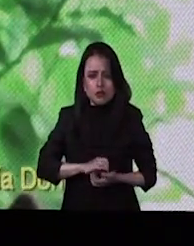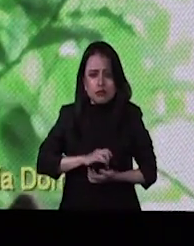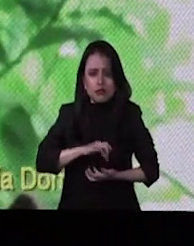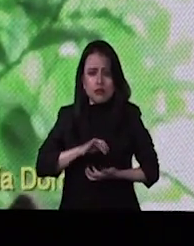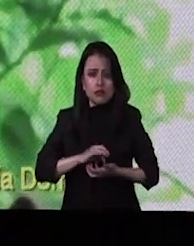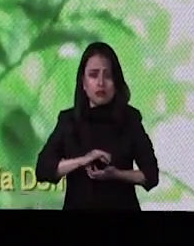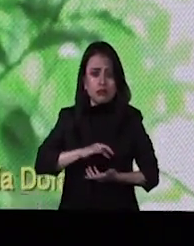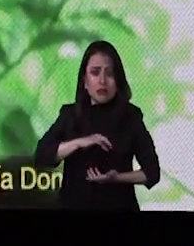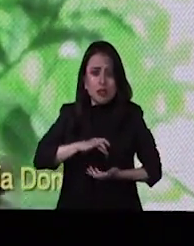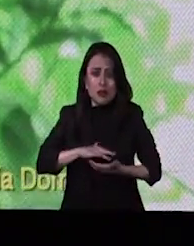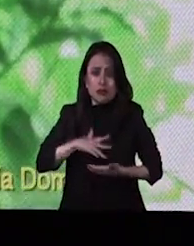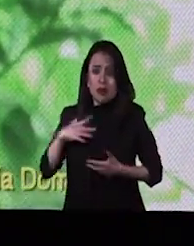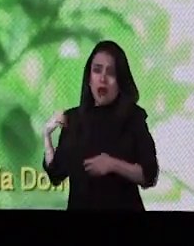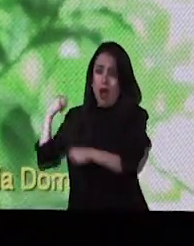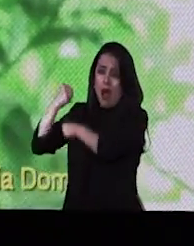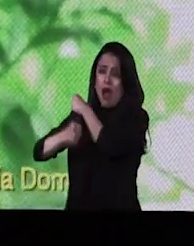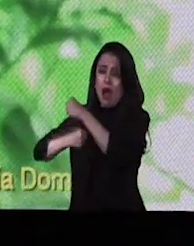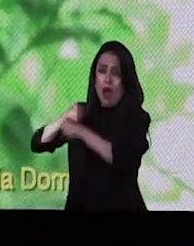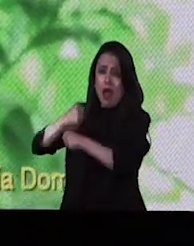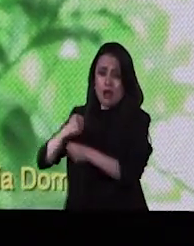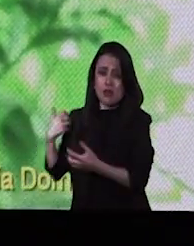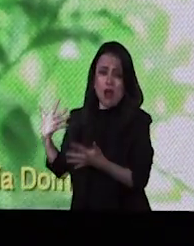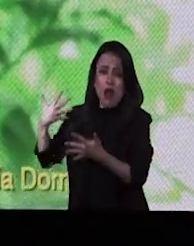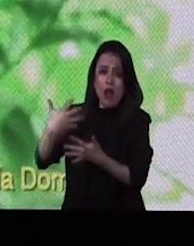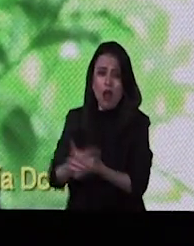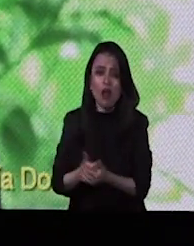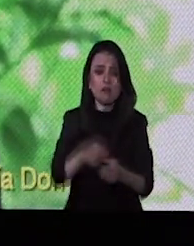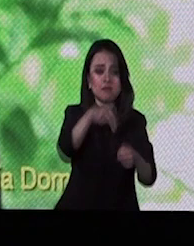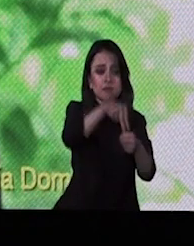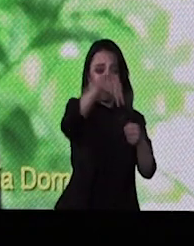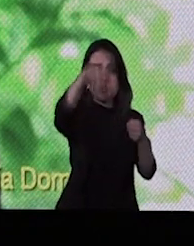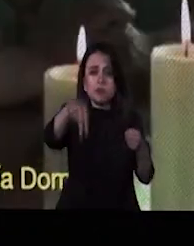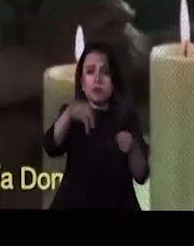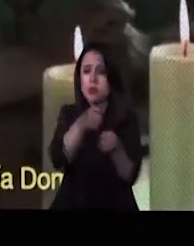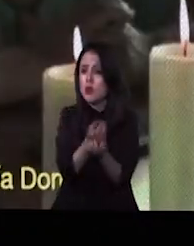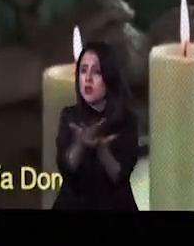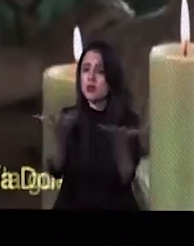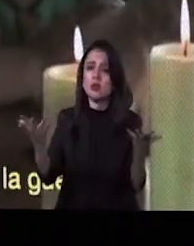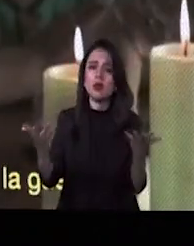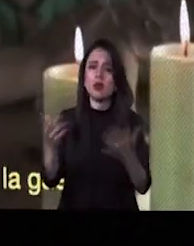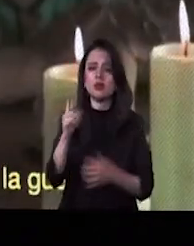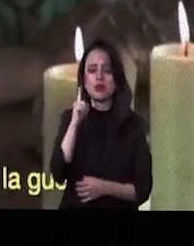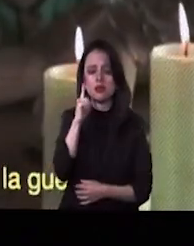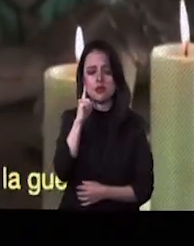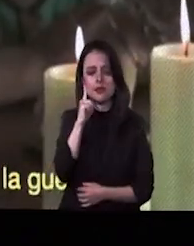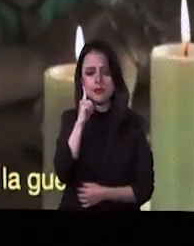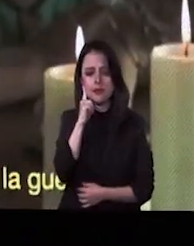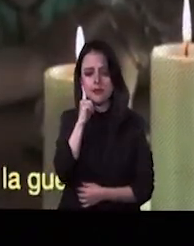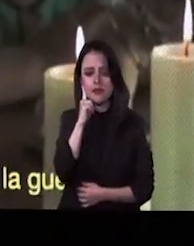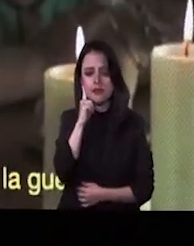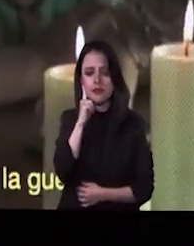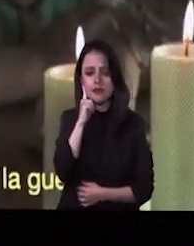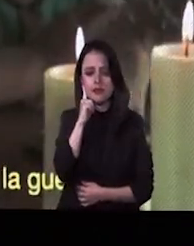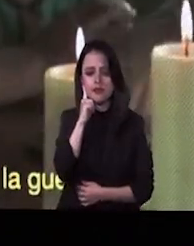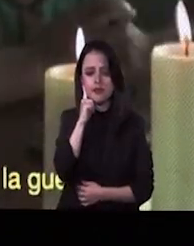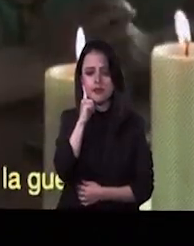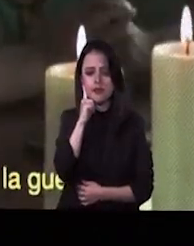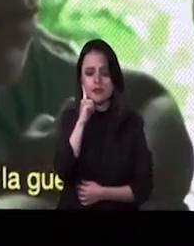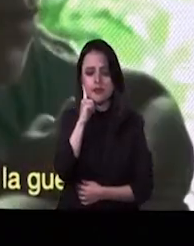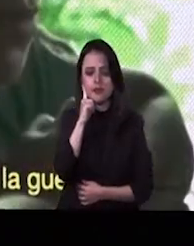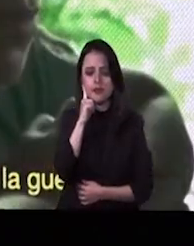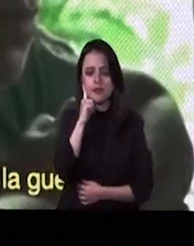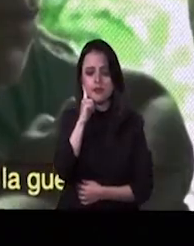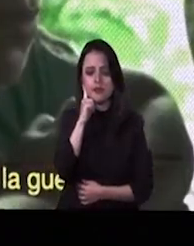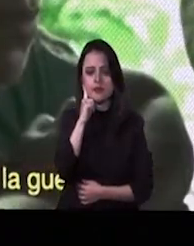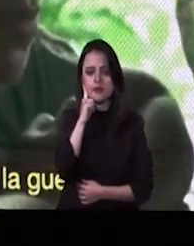muerte del líder indígena, el señor Kimi Pernillo Vigo. Nosotros nunca